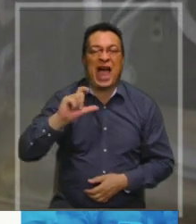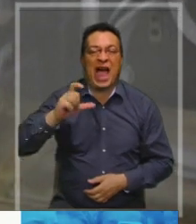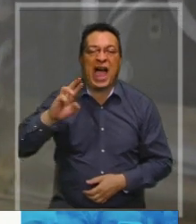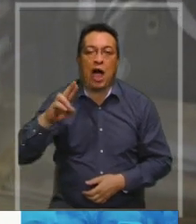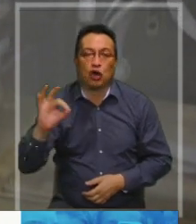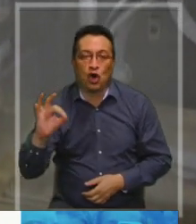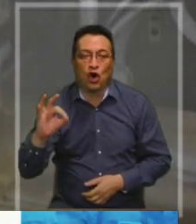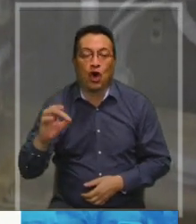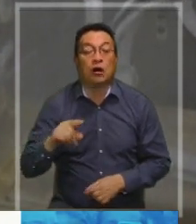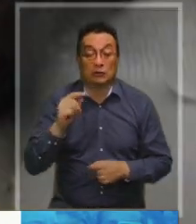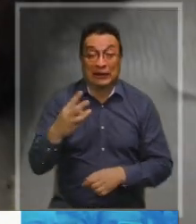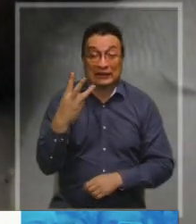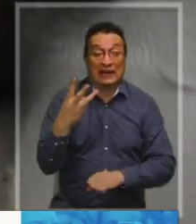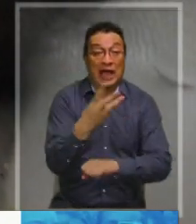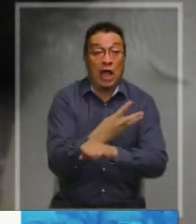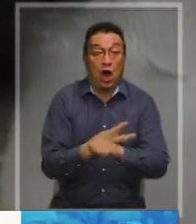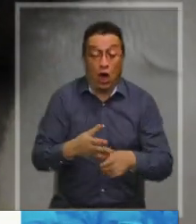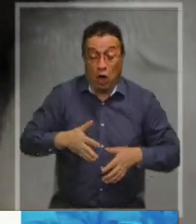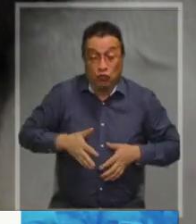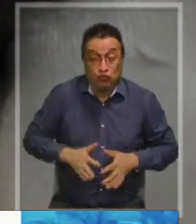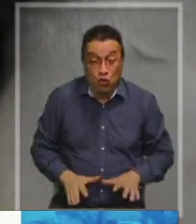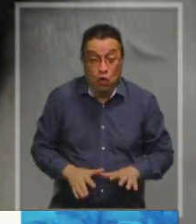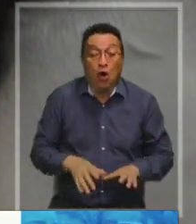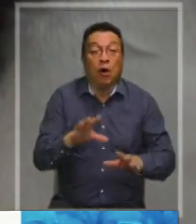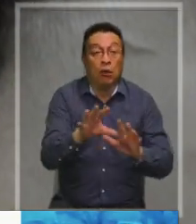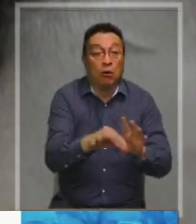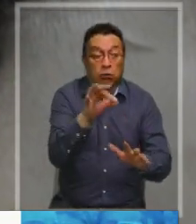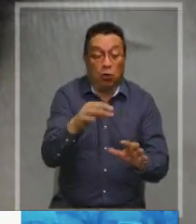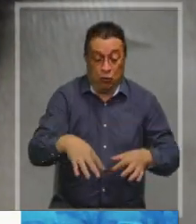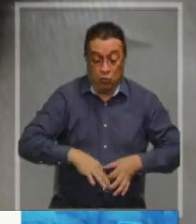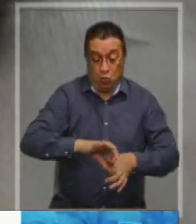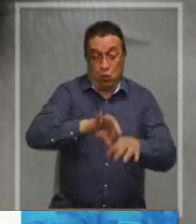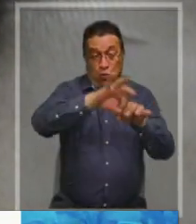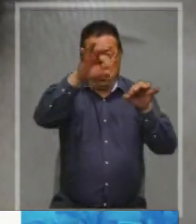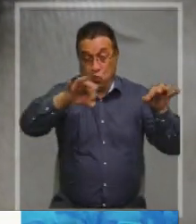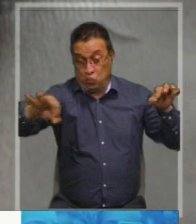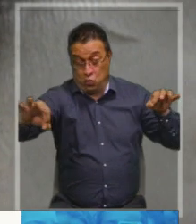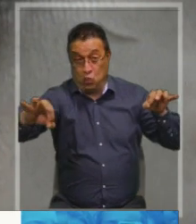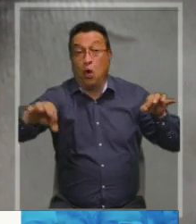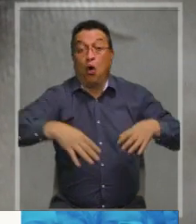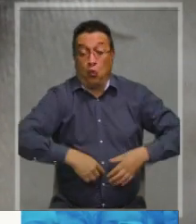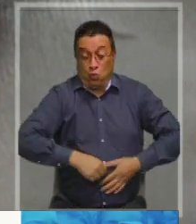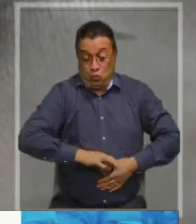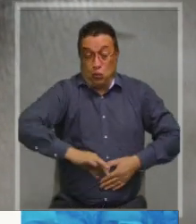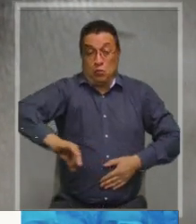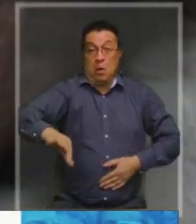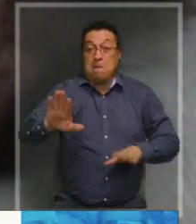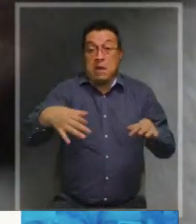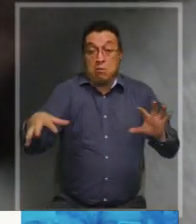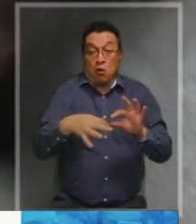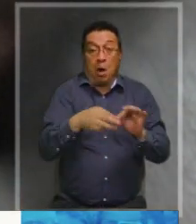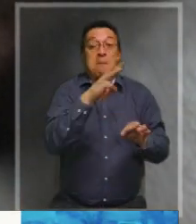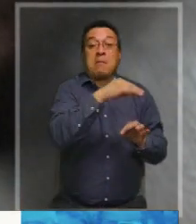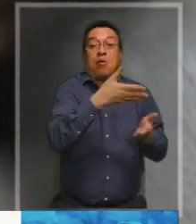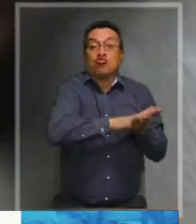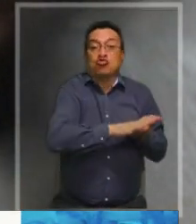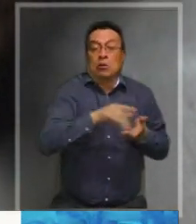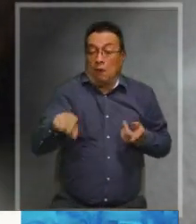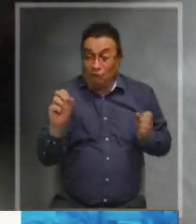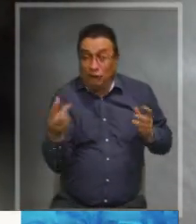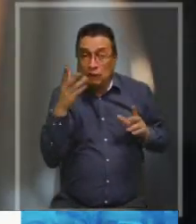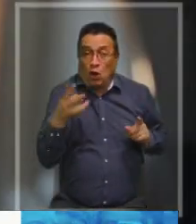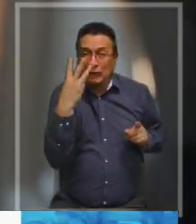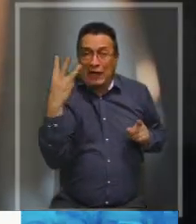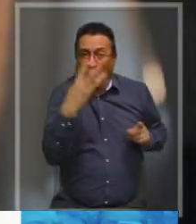con apenas 3 horas de nacida y seguía unida a su madre fallecida. Lamentablemente fue la única